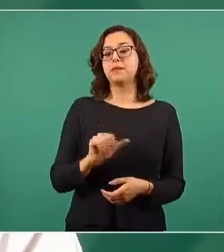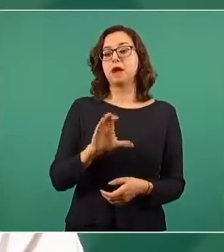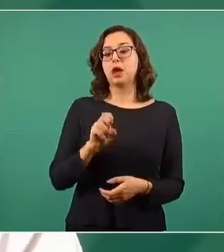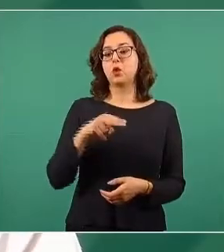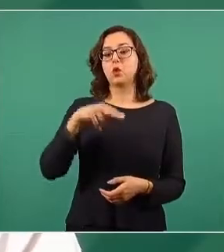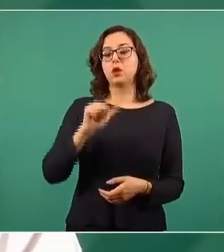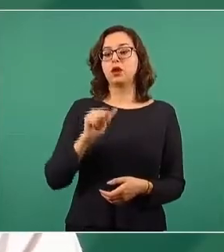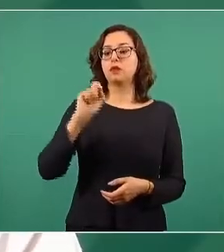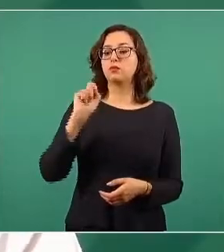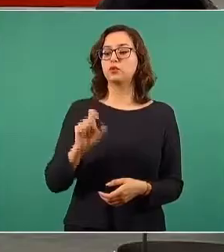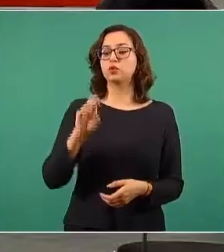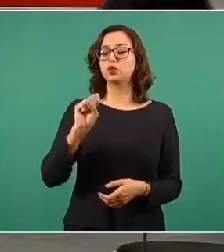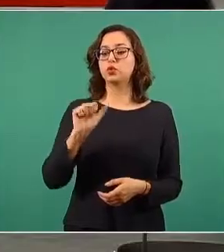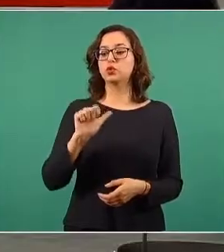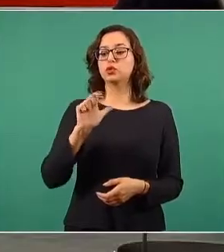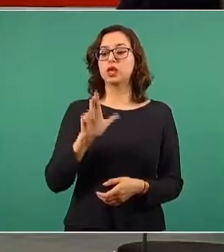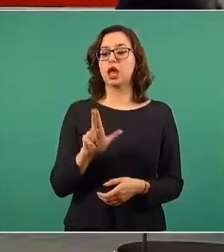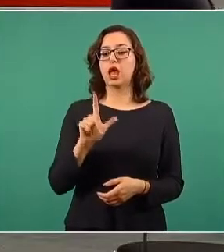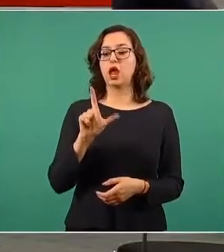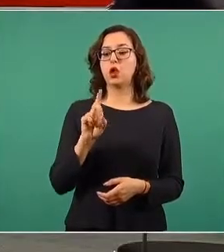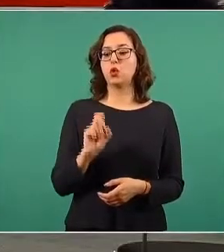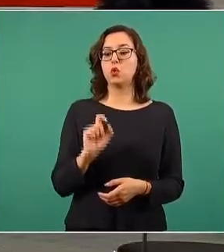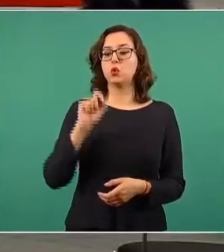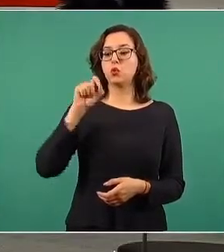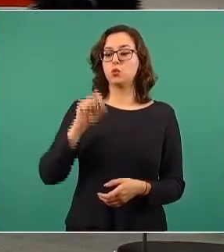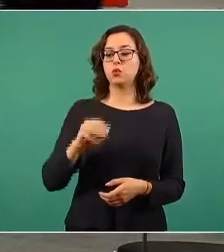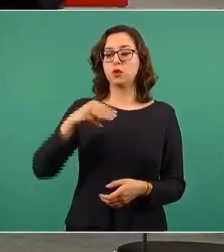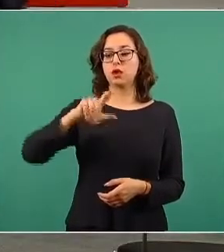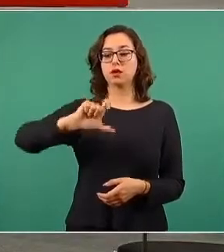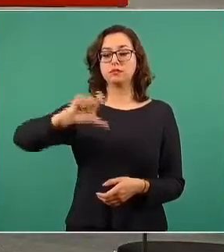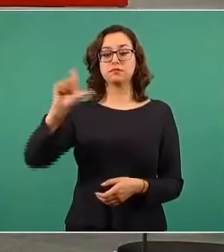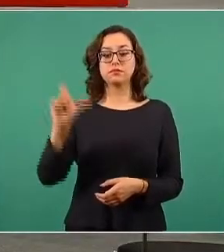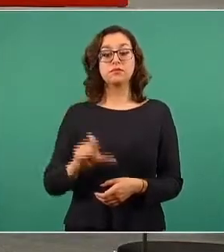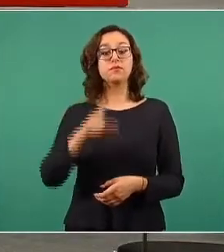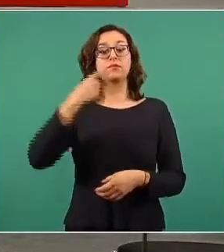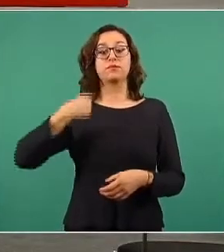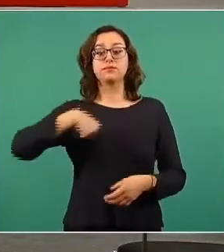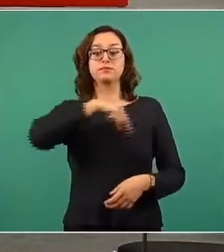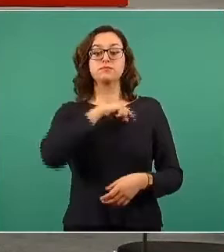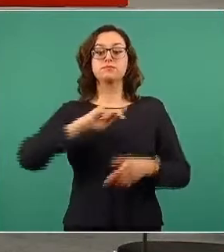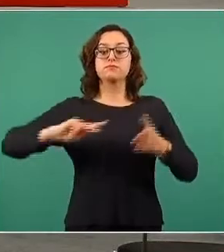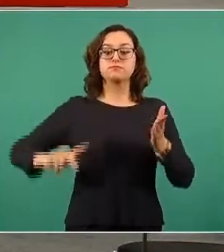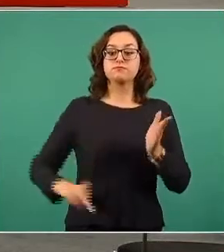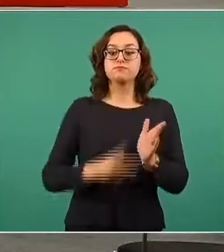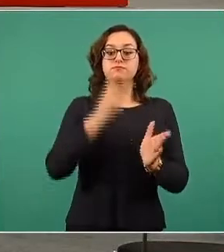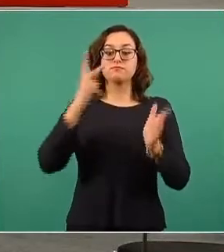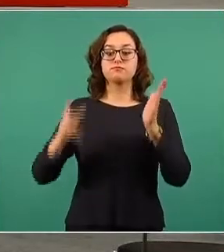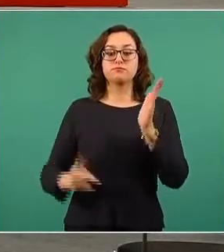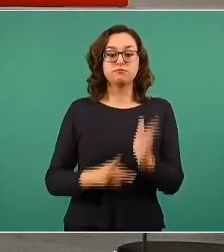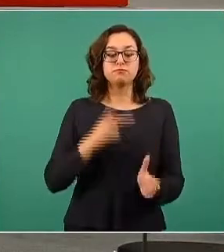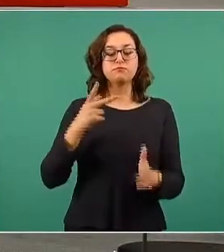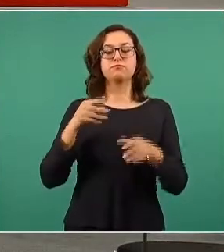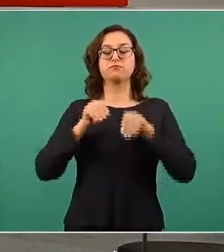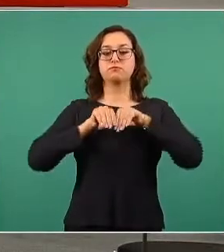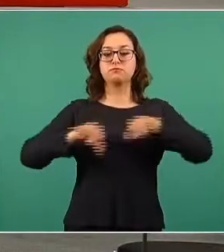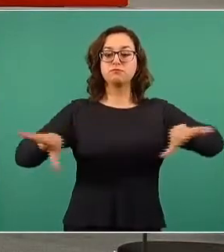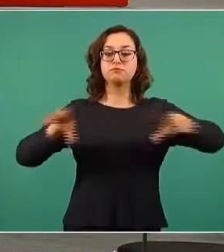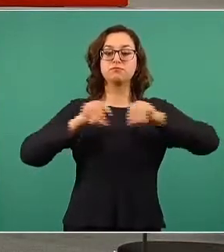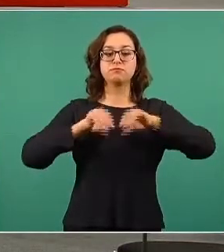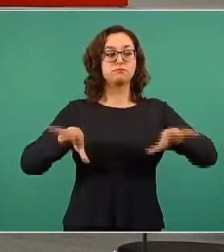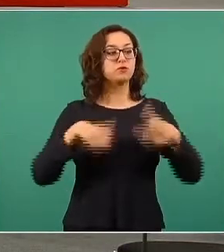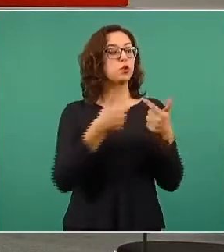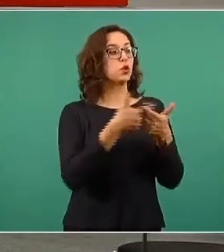mivacuna.salud.gov.mx y hemos ido abriendo los distintos segmentos de vacunación a los grupos de edad que